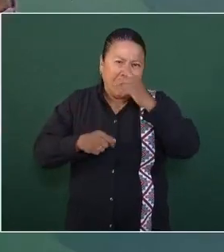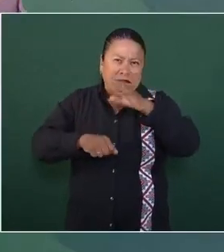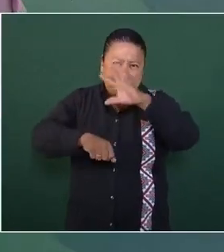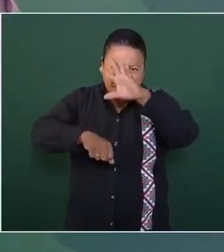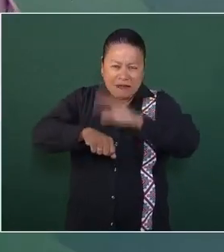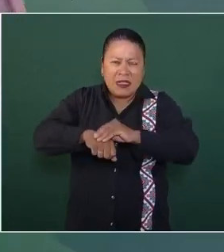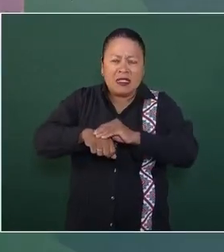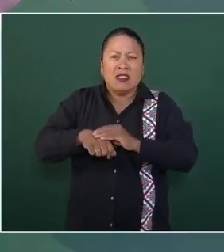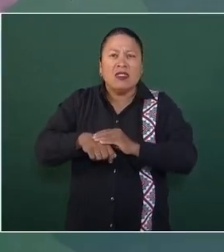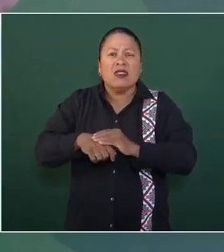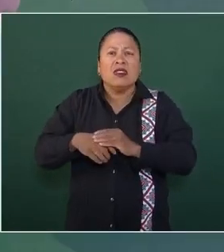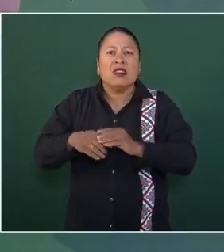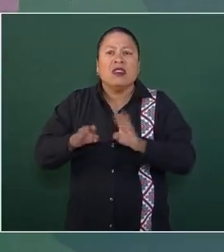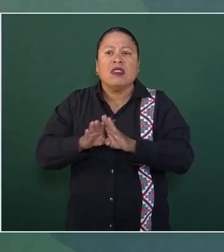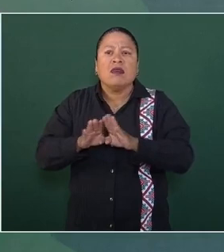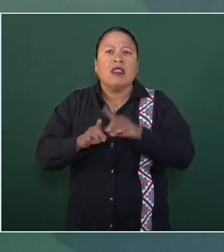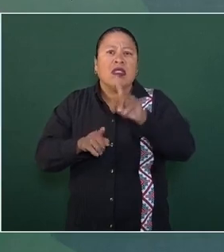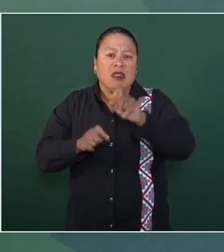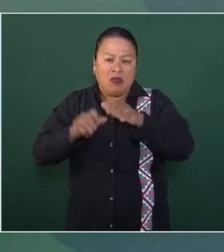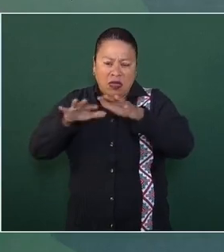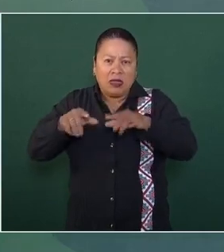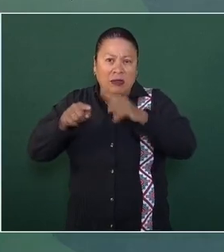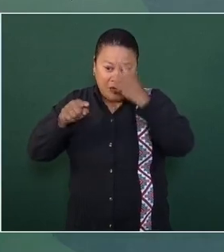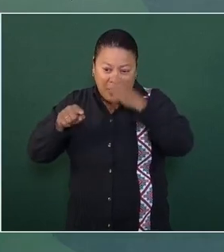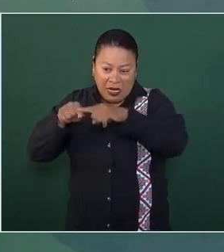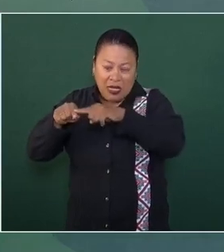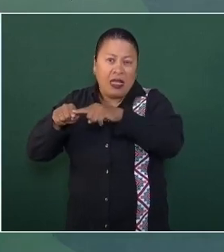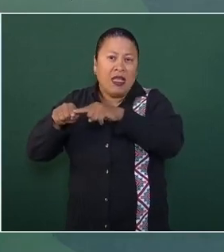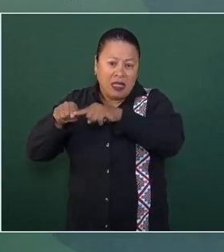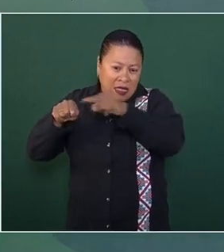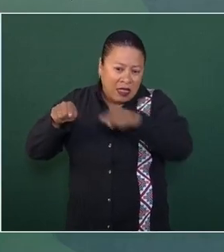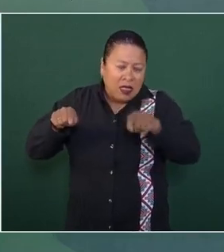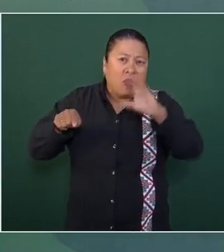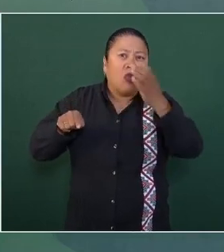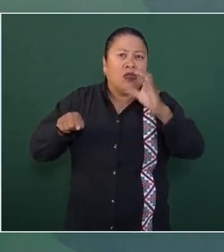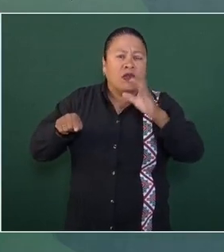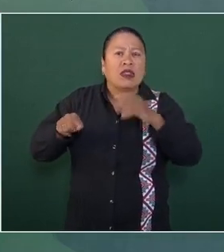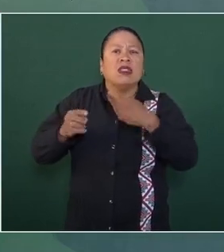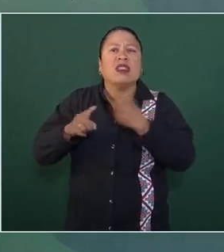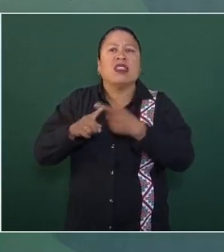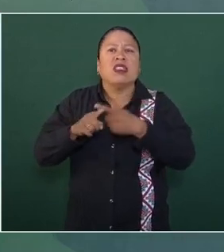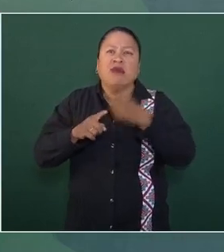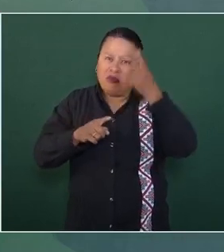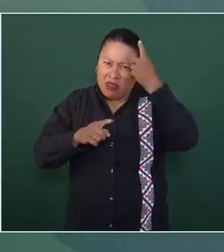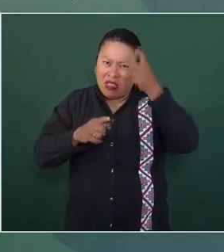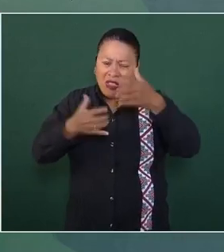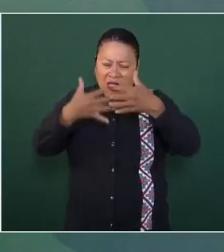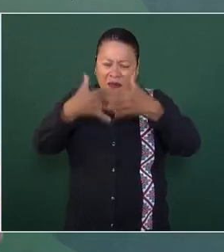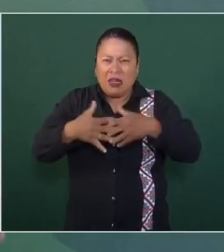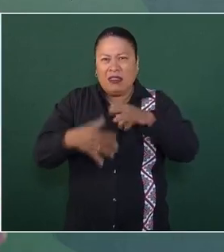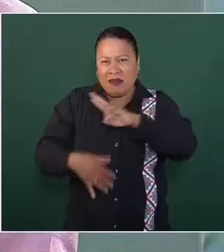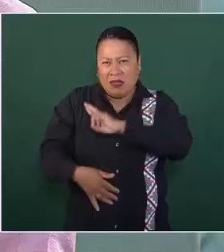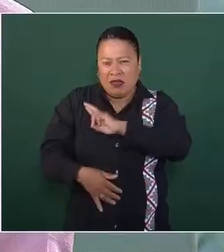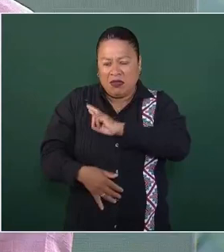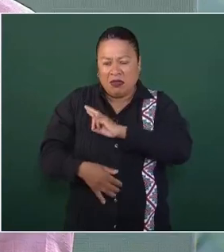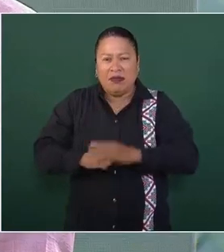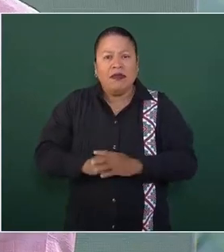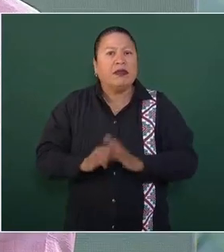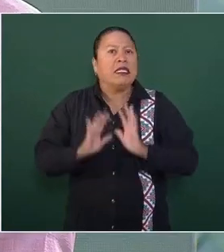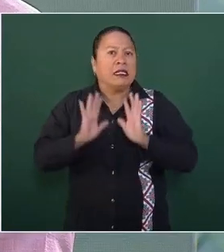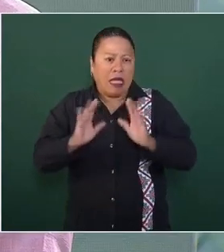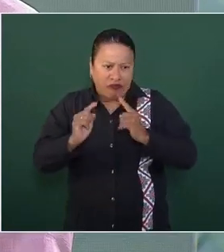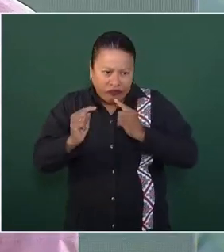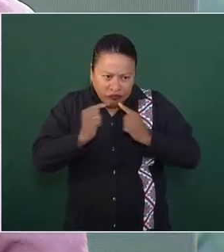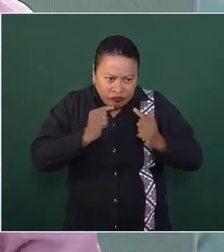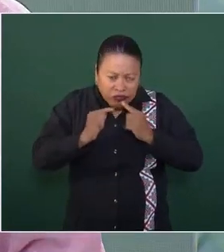de Medias Aguas a Coatzacoalcos que estaba en manos de una empresa particular ya se llegó